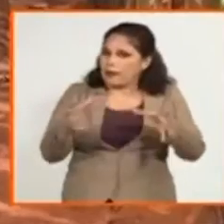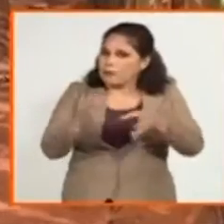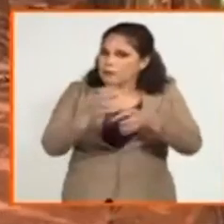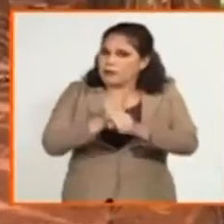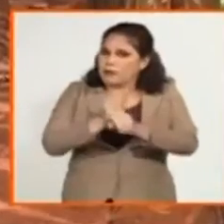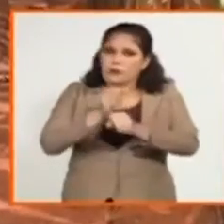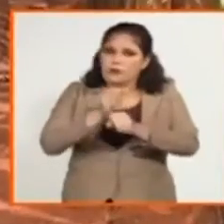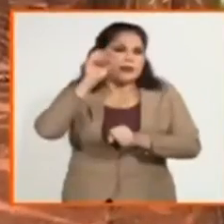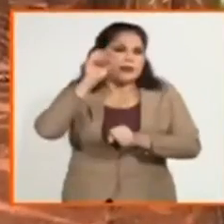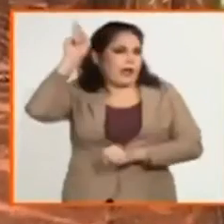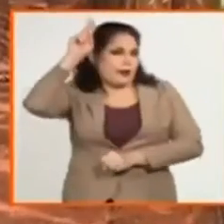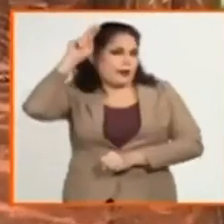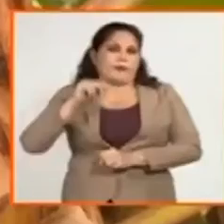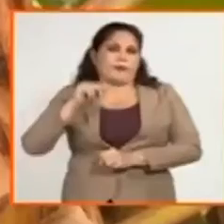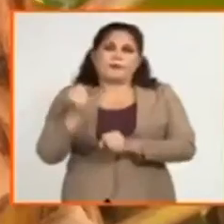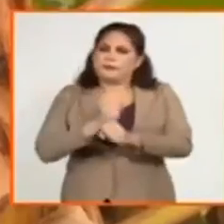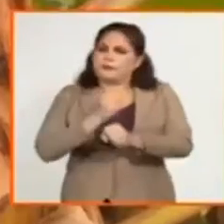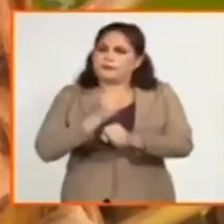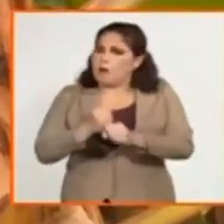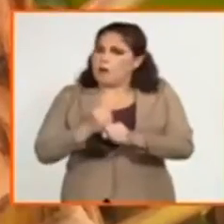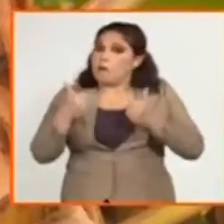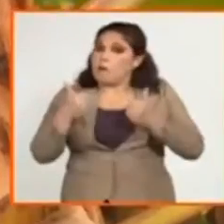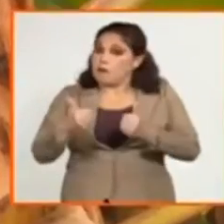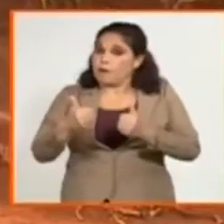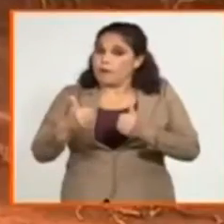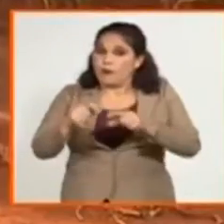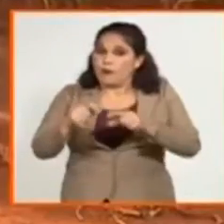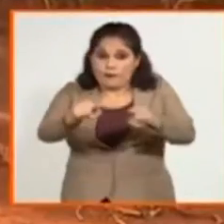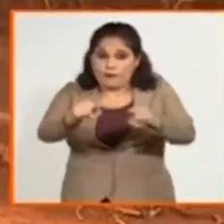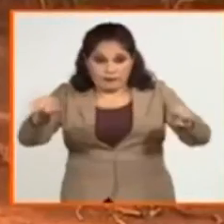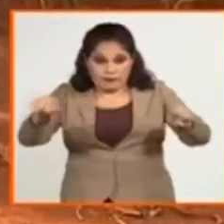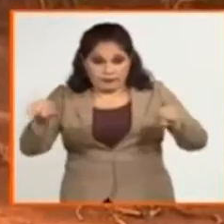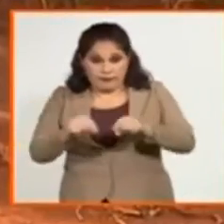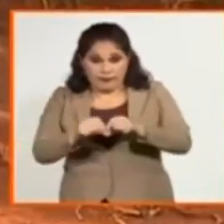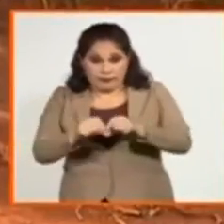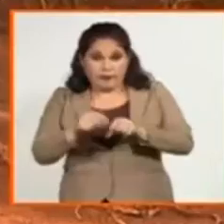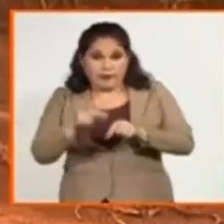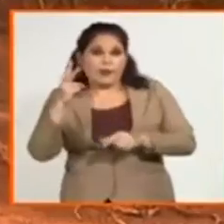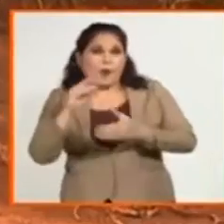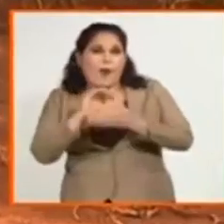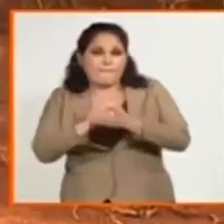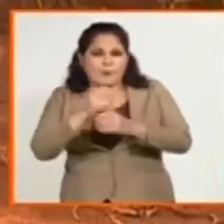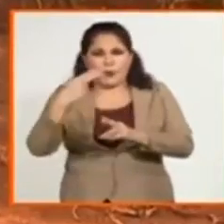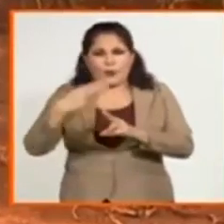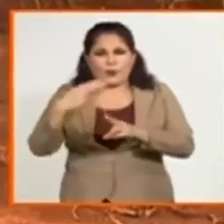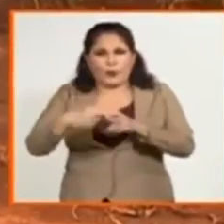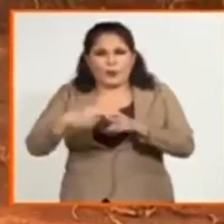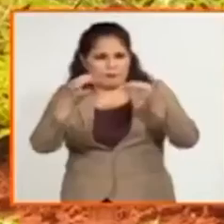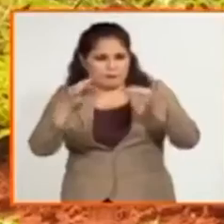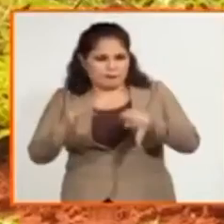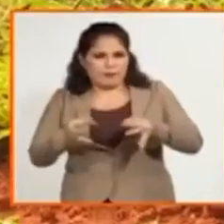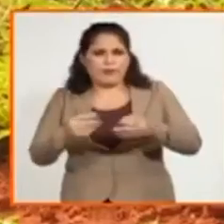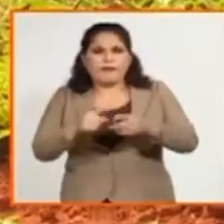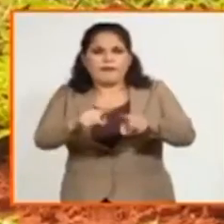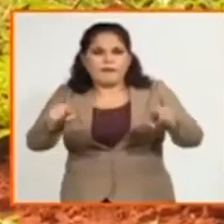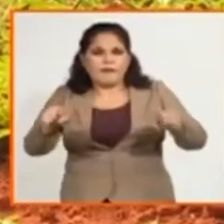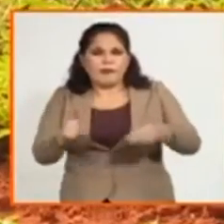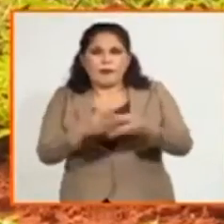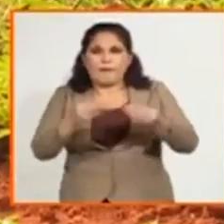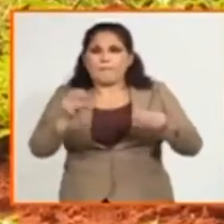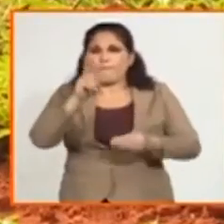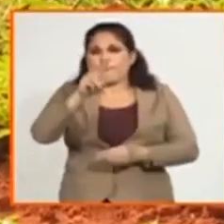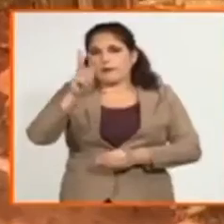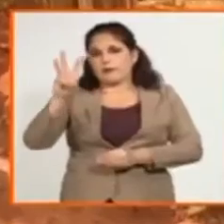Ejemplos de constancia y buenos rendimientos es la finca Dos Amigos, atendida por el productor Alberto Blanco Fernández, con 23